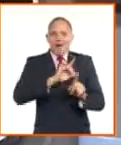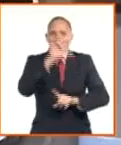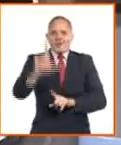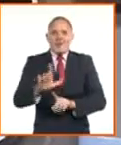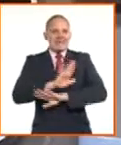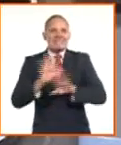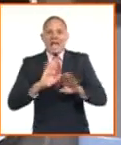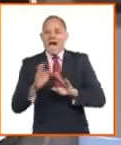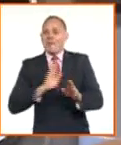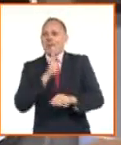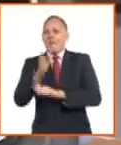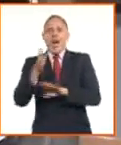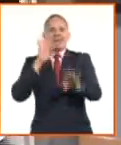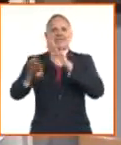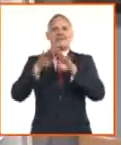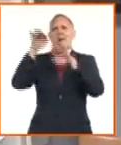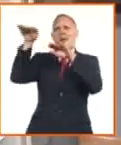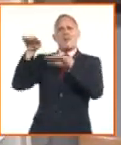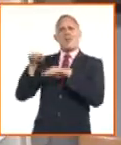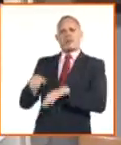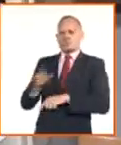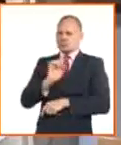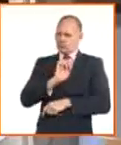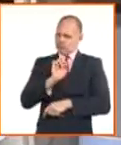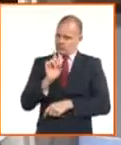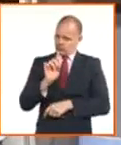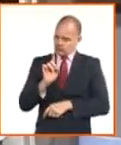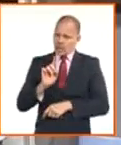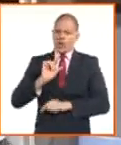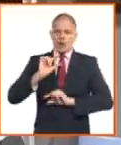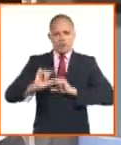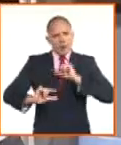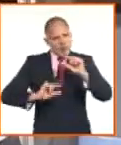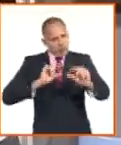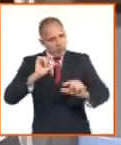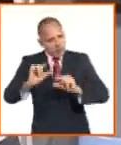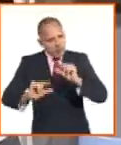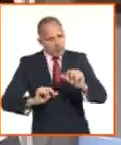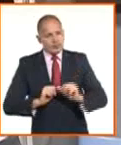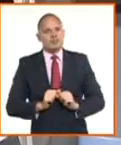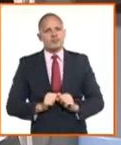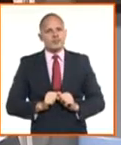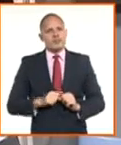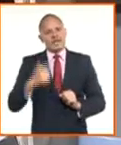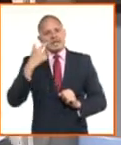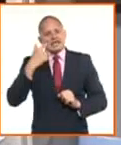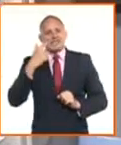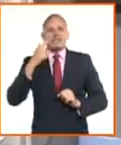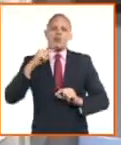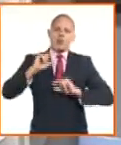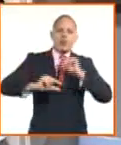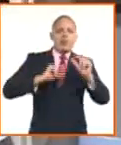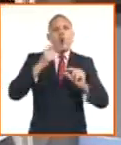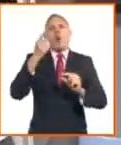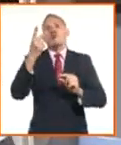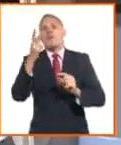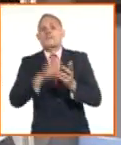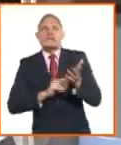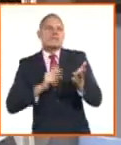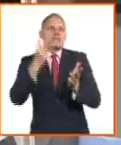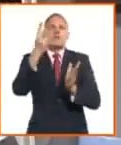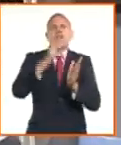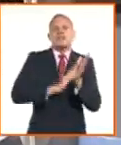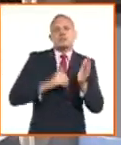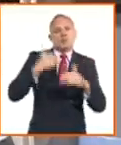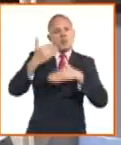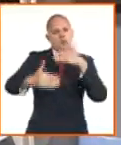No es así, pero es una medida que contribuye dentro del contexto que estamos trabajando con esa integralidad a alcanzar ese objetivo.